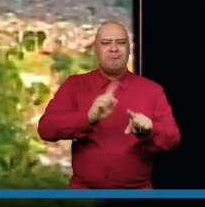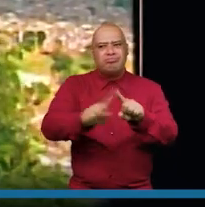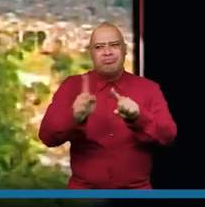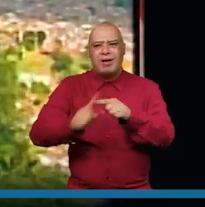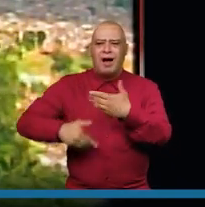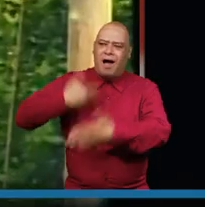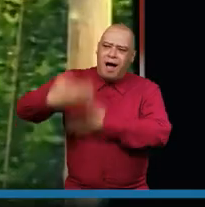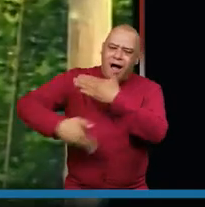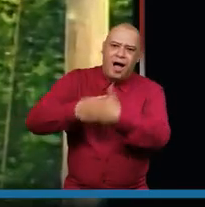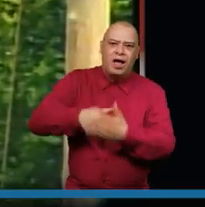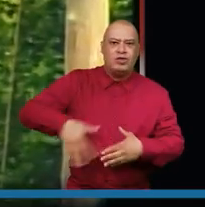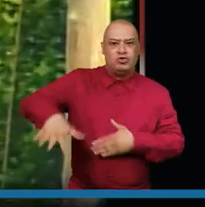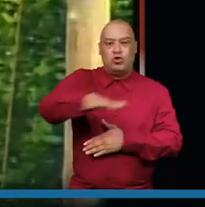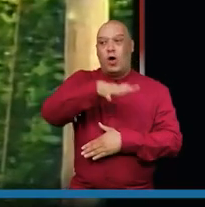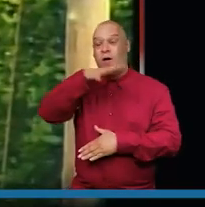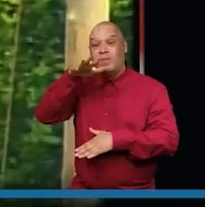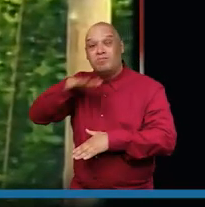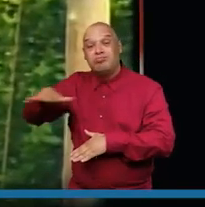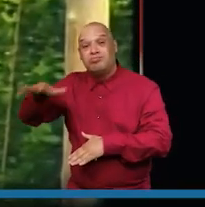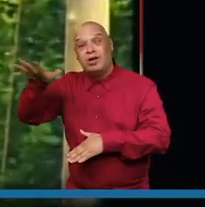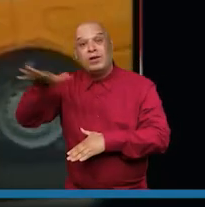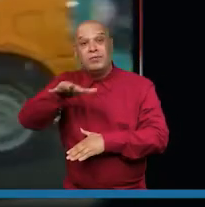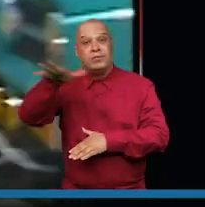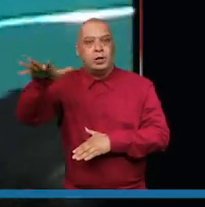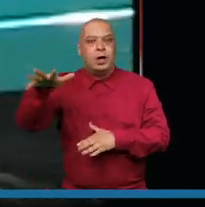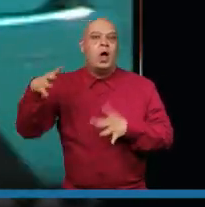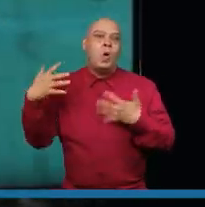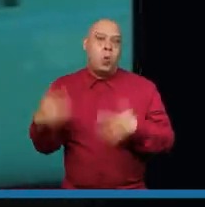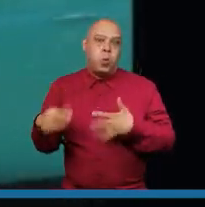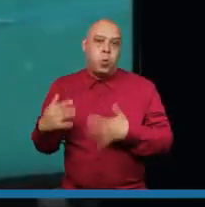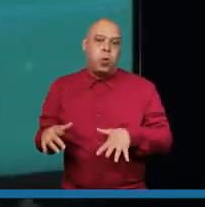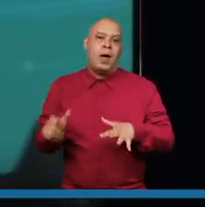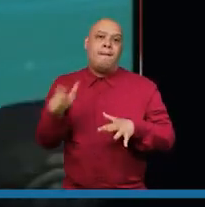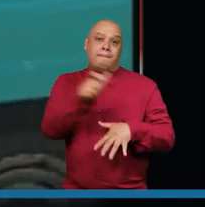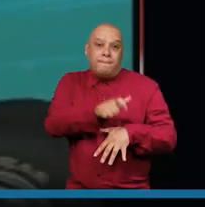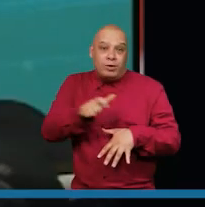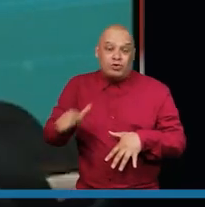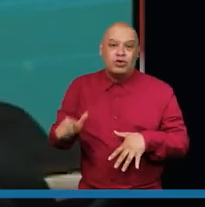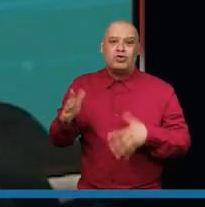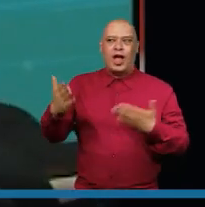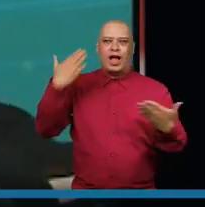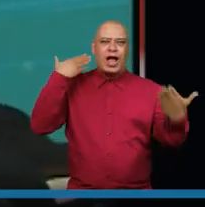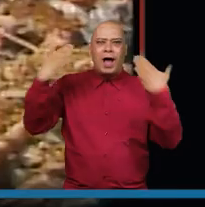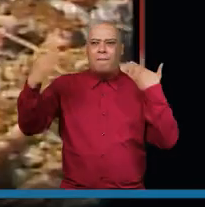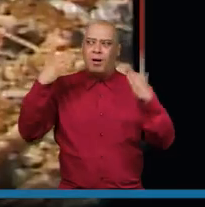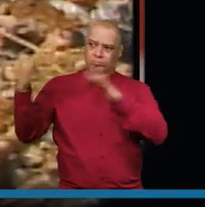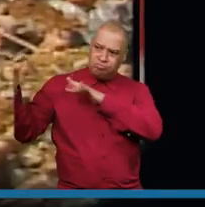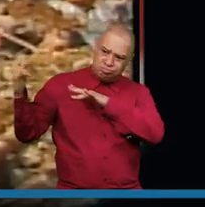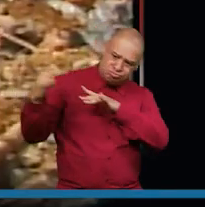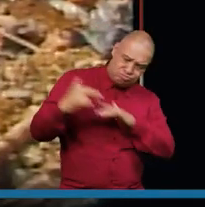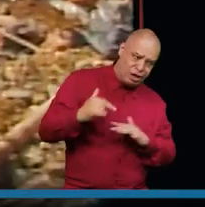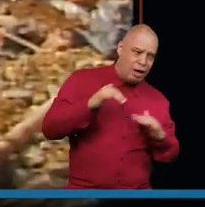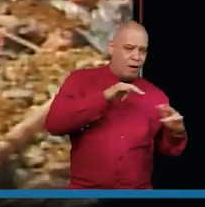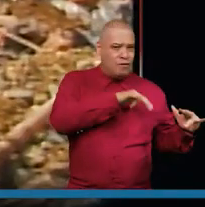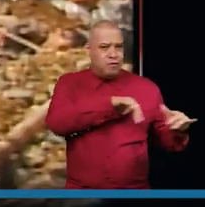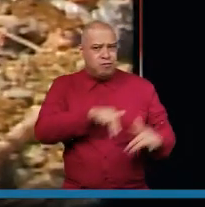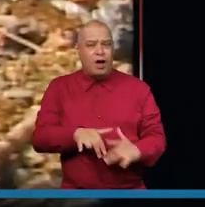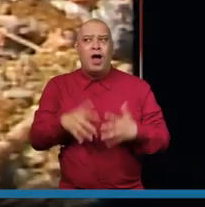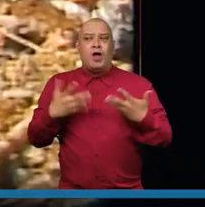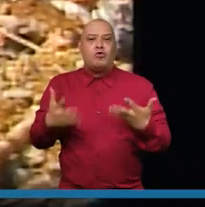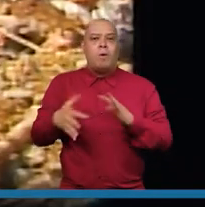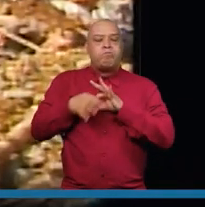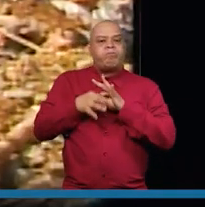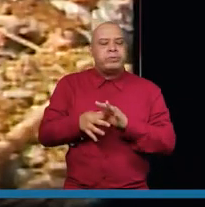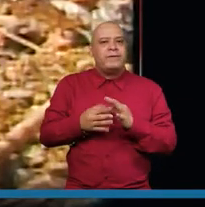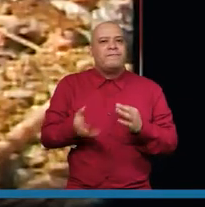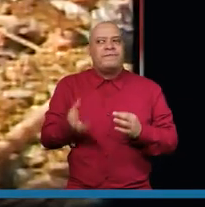zonas rurales, etc. Sigue habiendo un proceso muy fuerte de expulsión de población de los campos donde no hemos podido prever